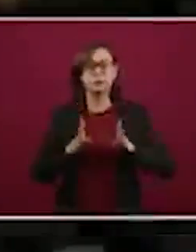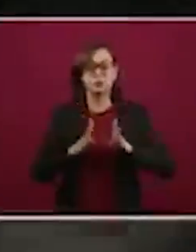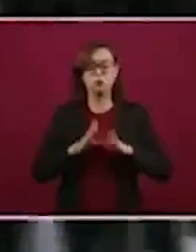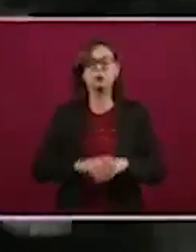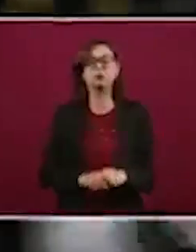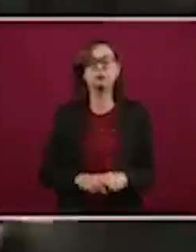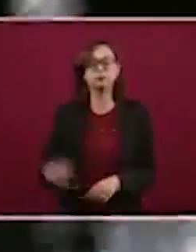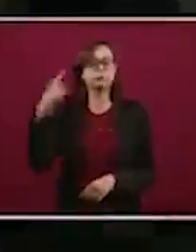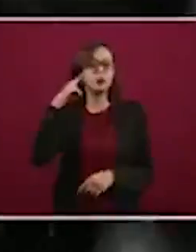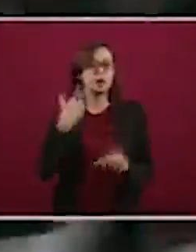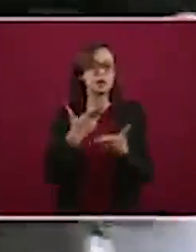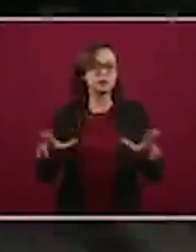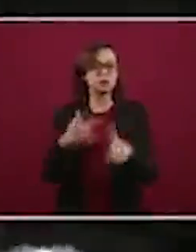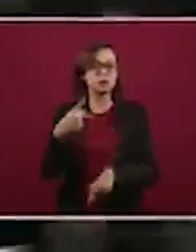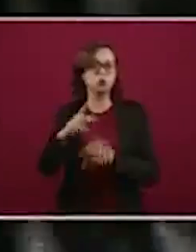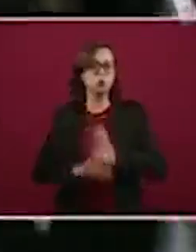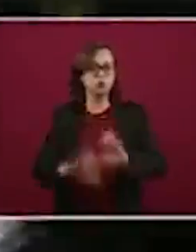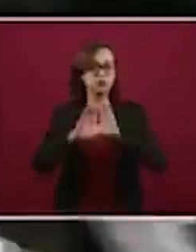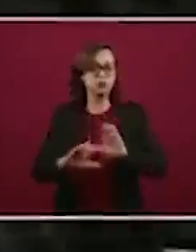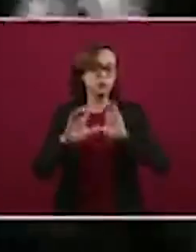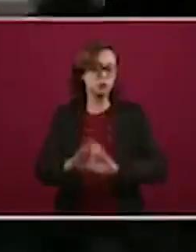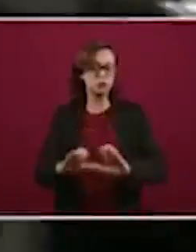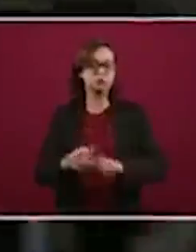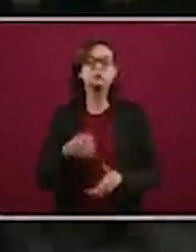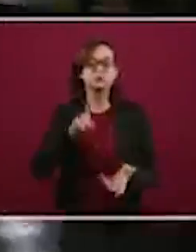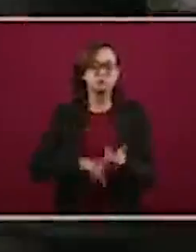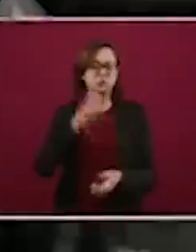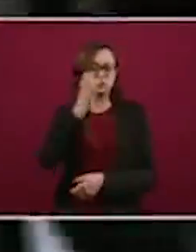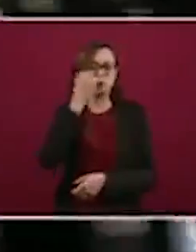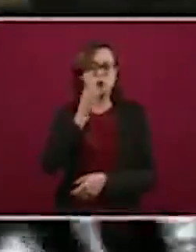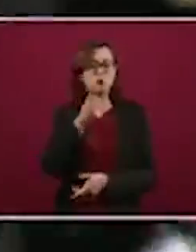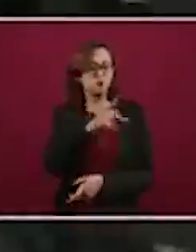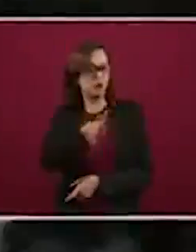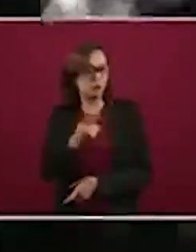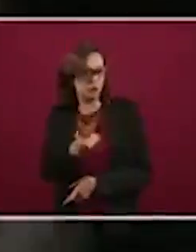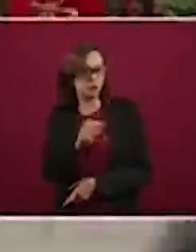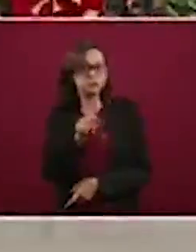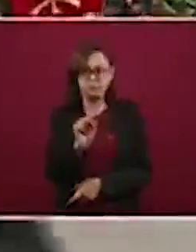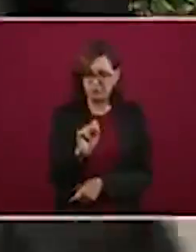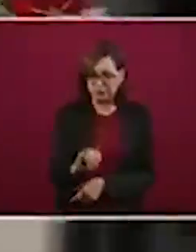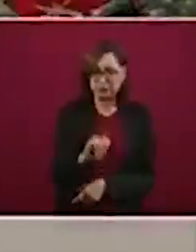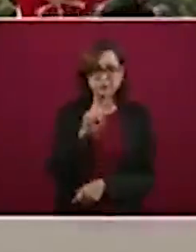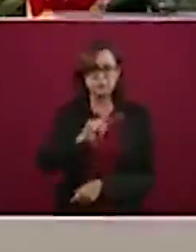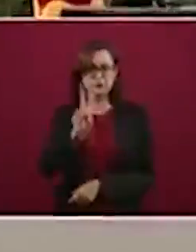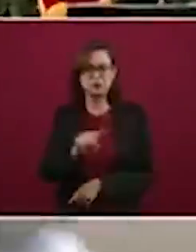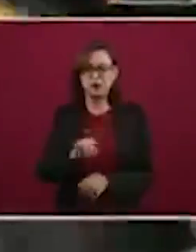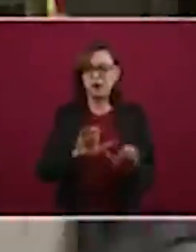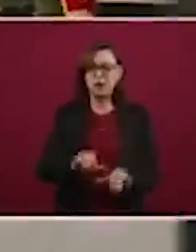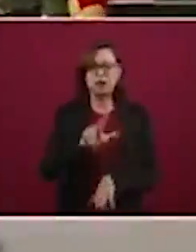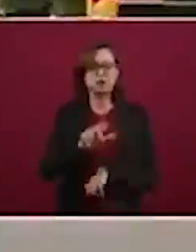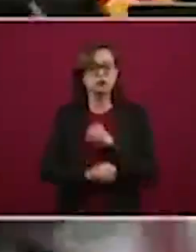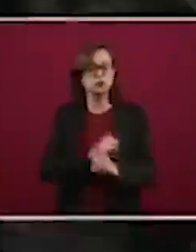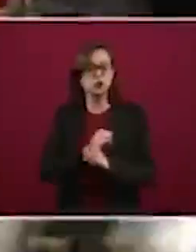en la tierra, su himno, fortaleciéndoles el himno cuerpos, atendiendo mentes tu pregunta, y espíritus. Efectivamente, los cadetes entran aquí a los valores de